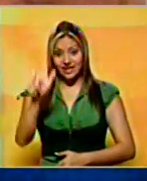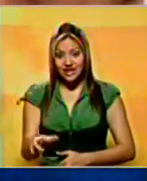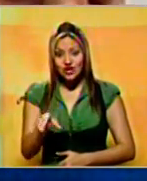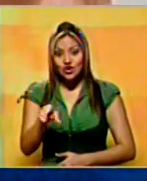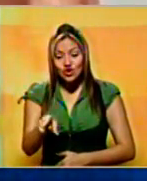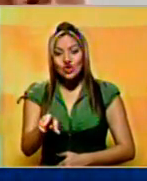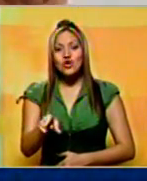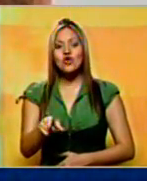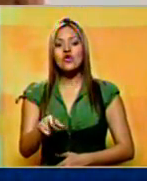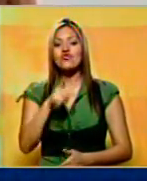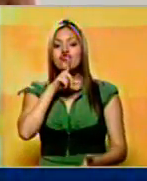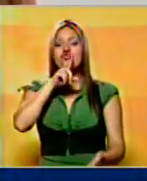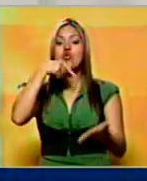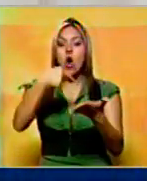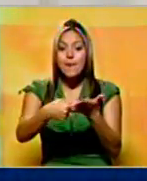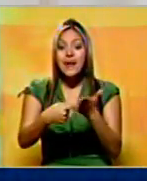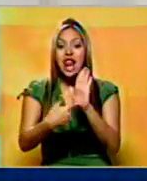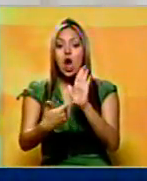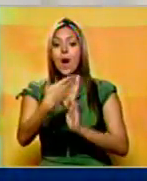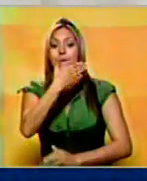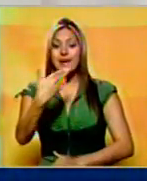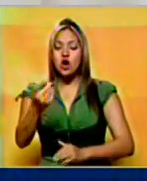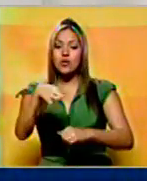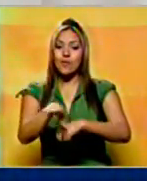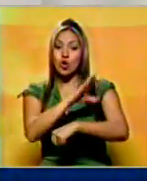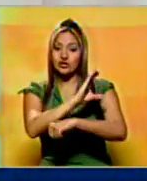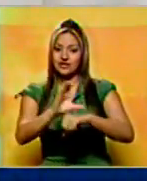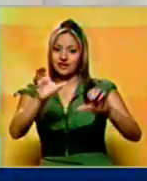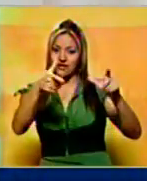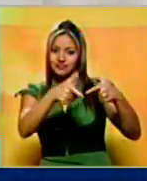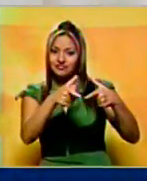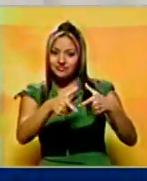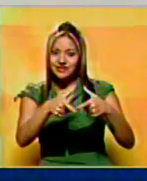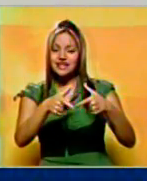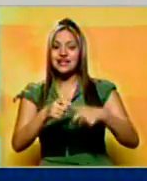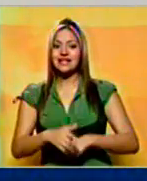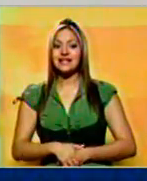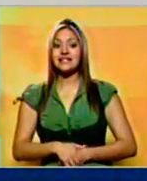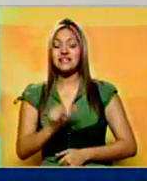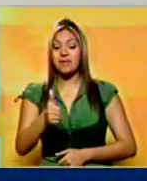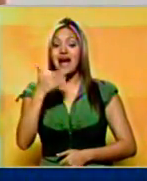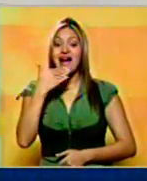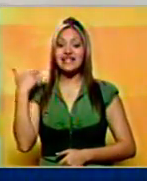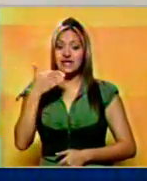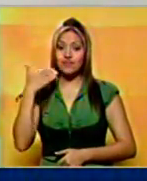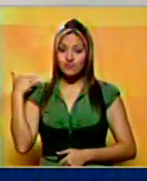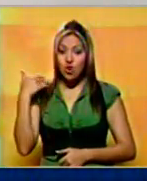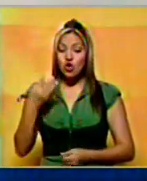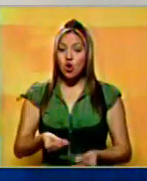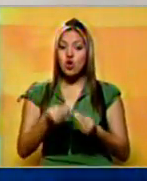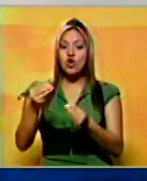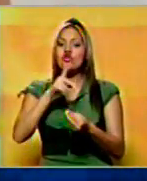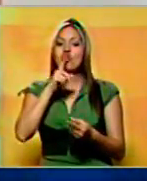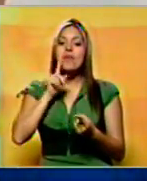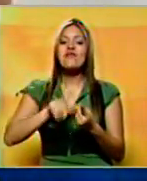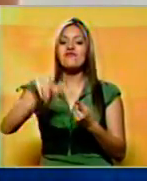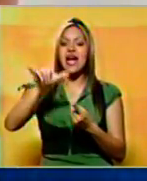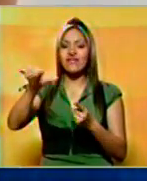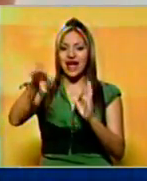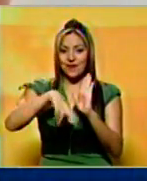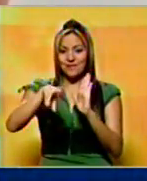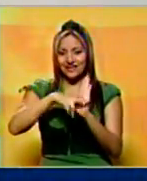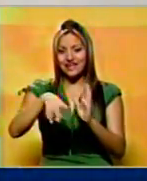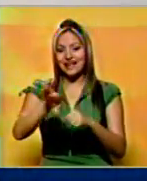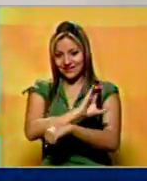Montaner está nominado en la categoría de Mejor Álbum Pop Tradicional por su más reciente disco Viajero Frecuente. Desde